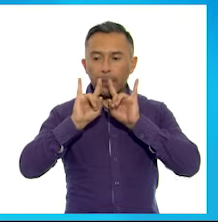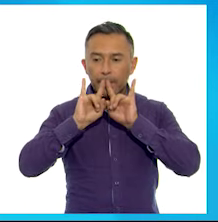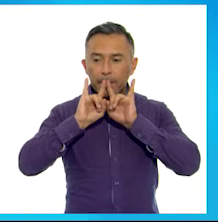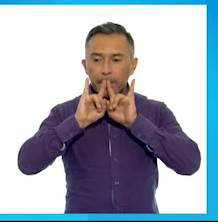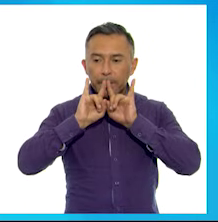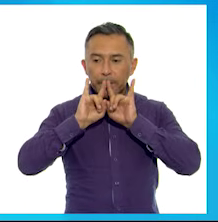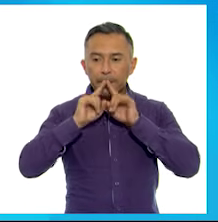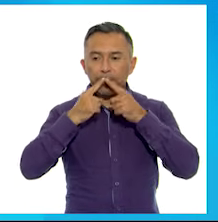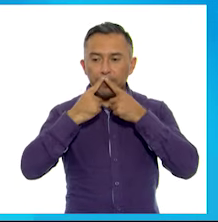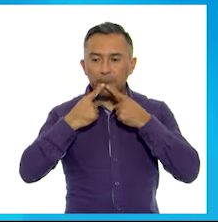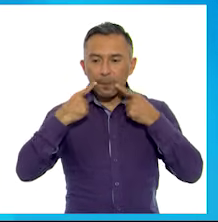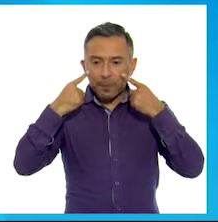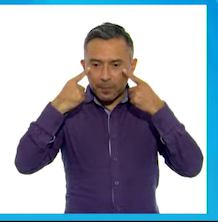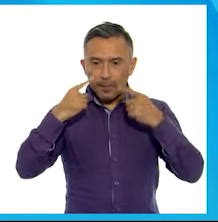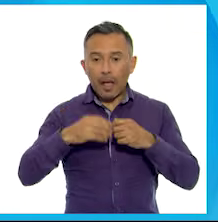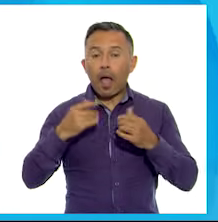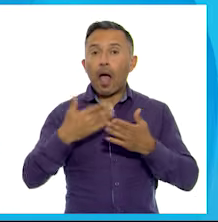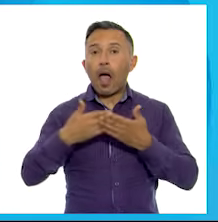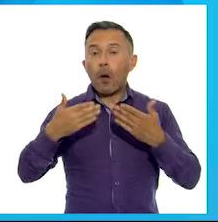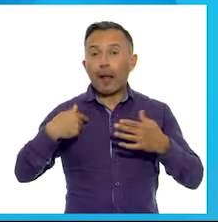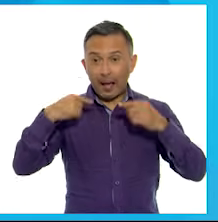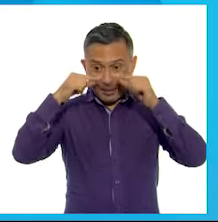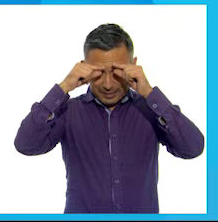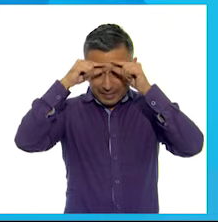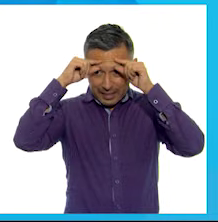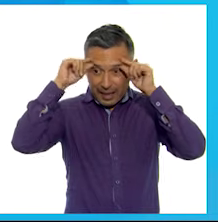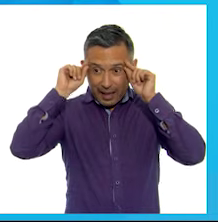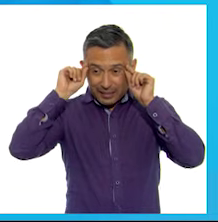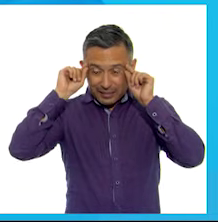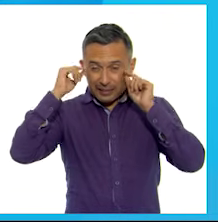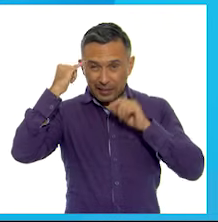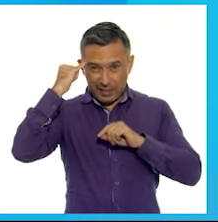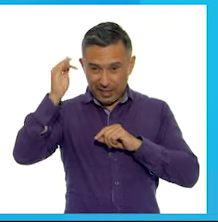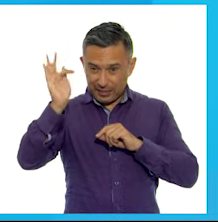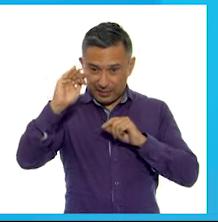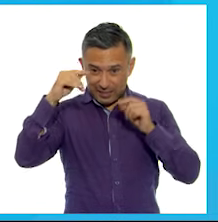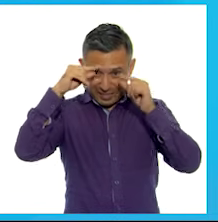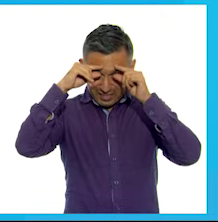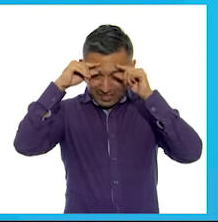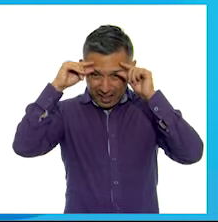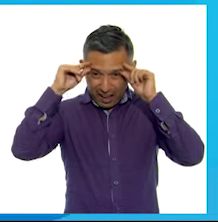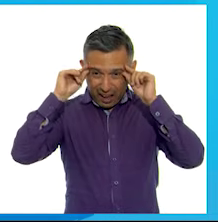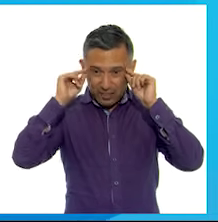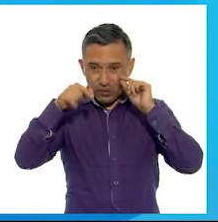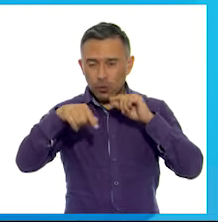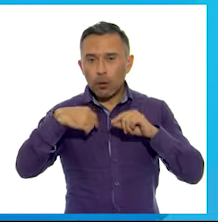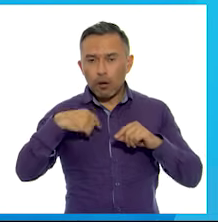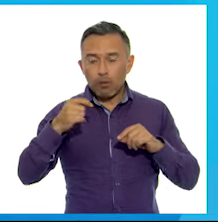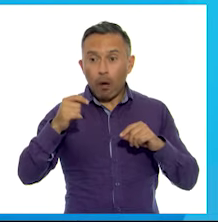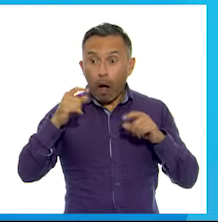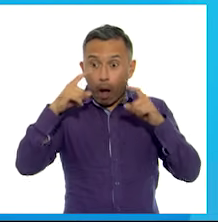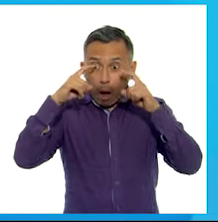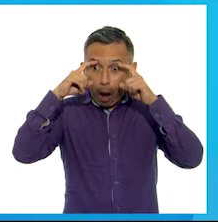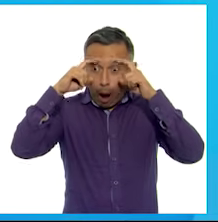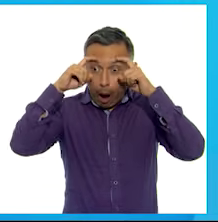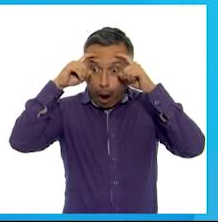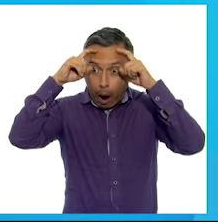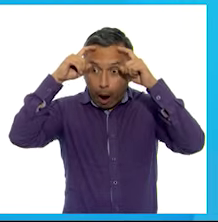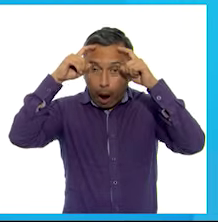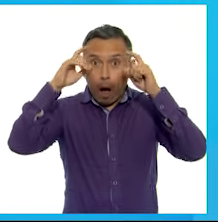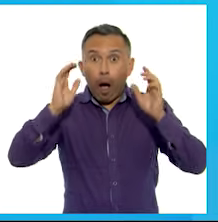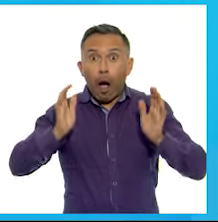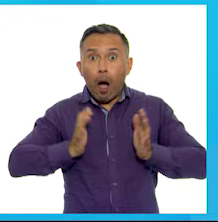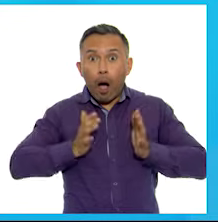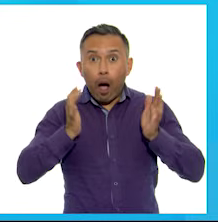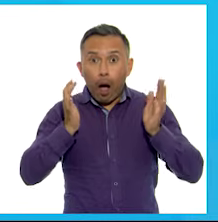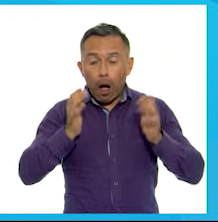unas cejas. Si yo le pongo sus cejas de esta forma, este león va a estar muy sorprendido de lo que ve.